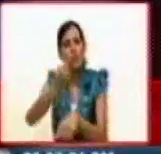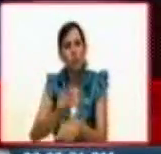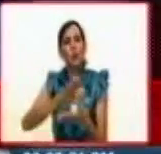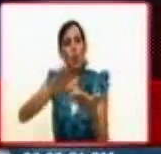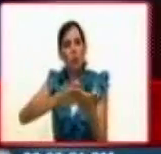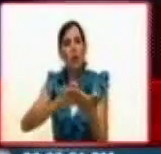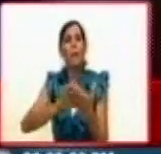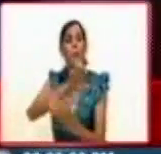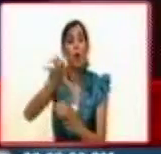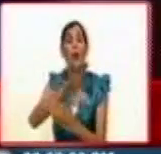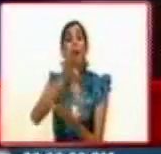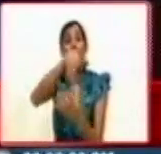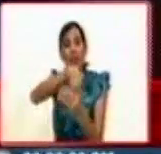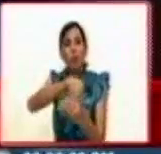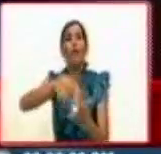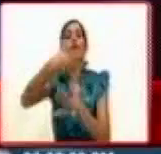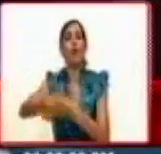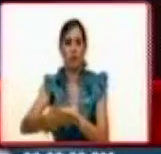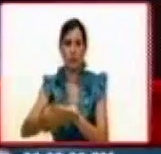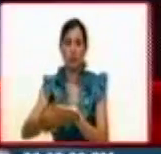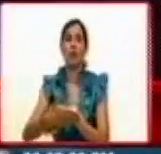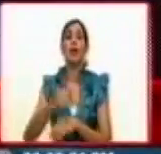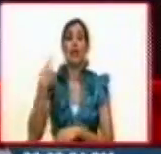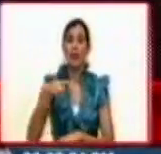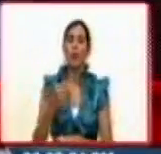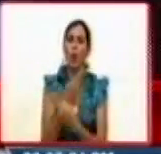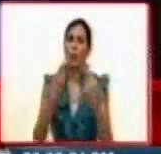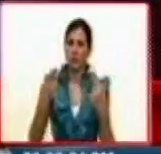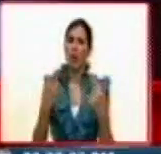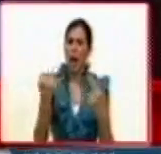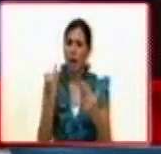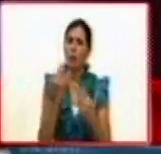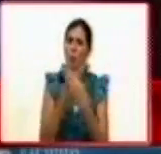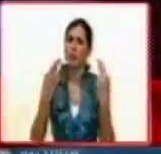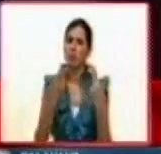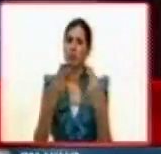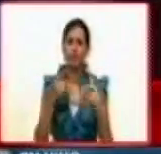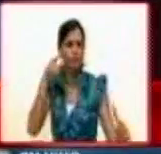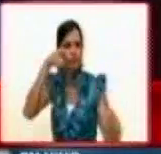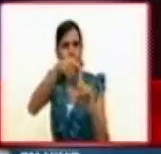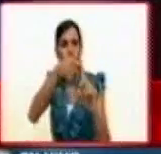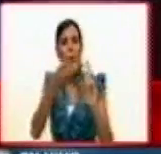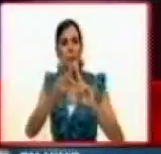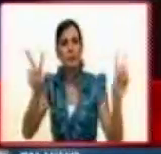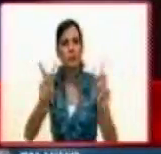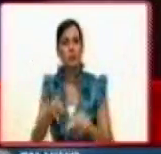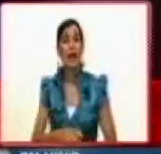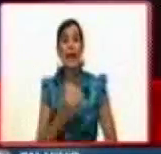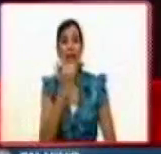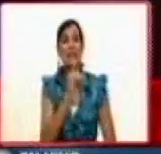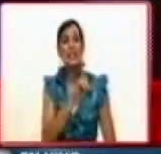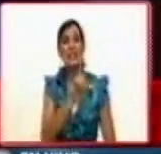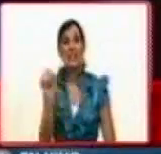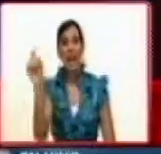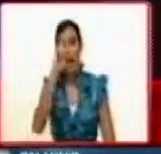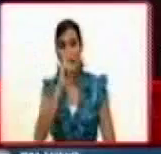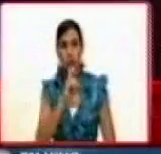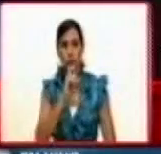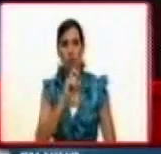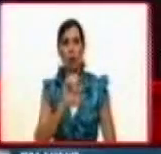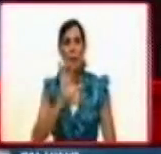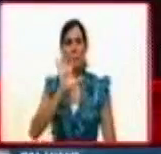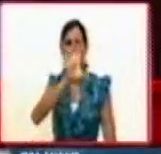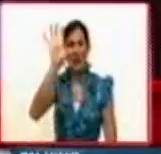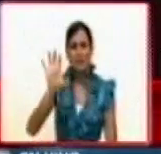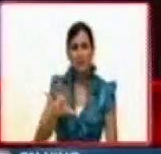externas. Tenemos un compromiso con la paz. Hace casi un siglo que las naciones de América no se hacen la guerra